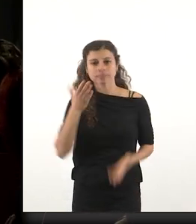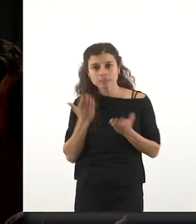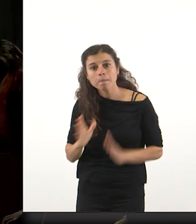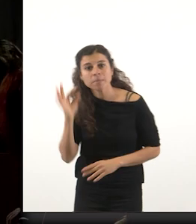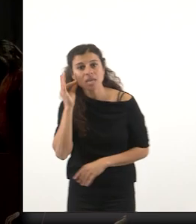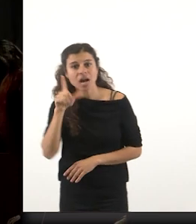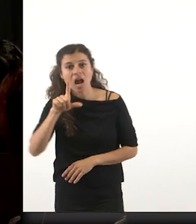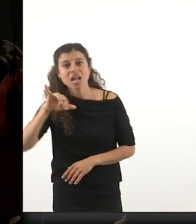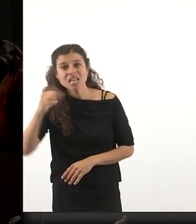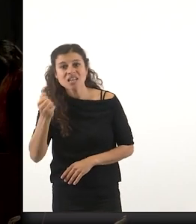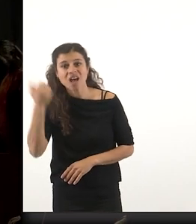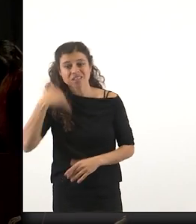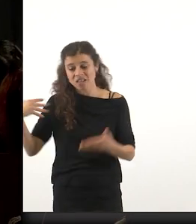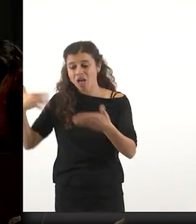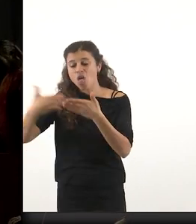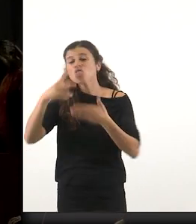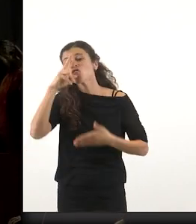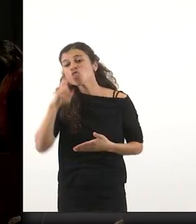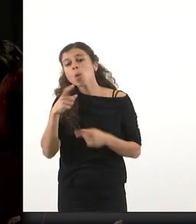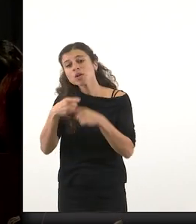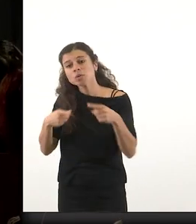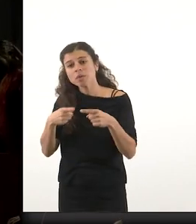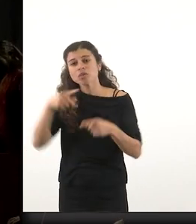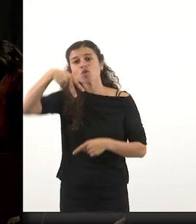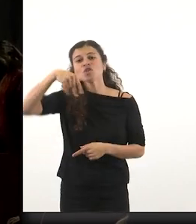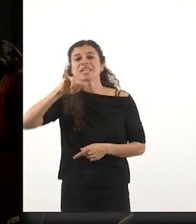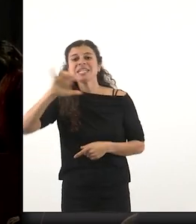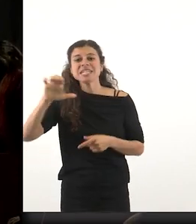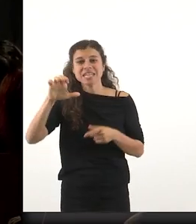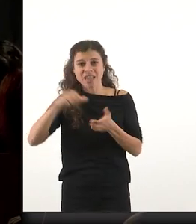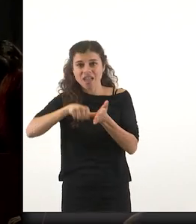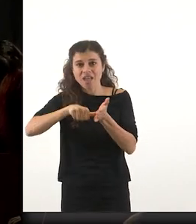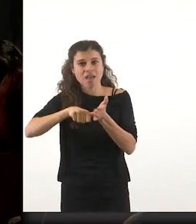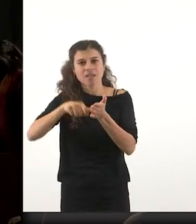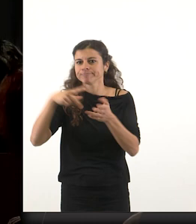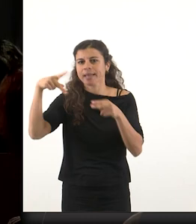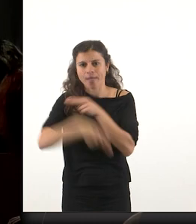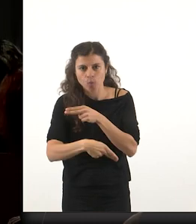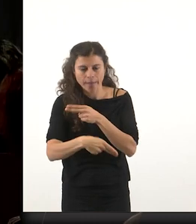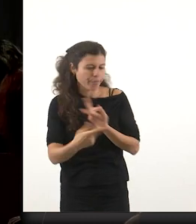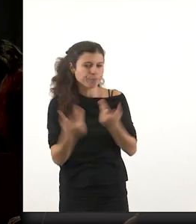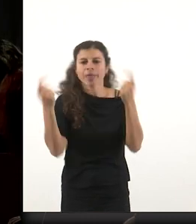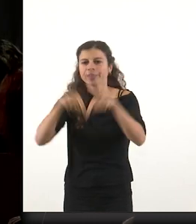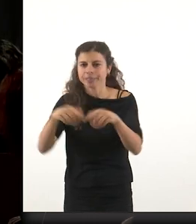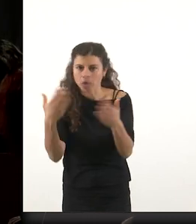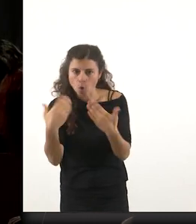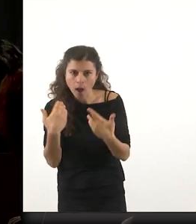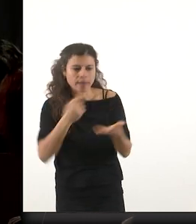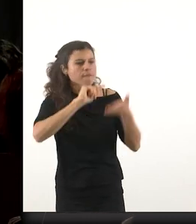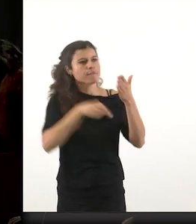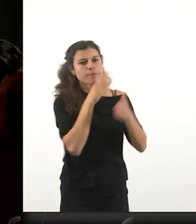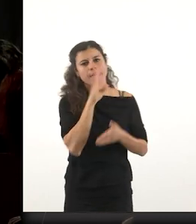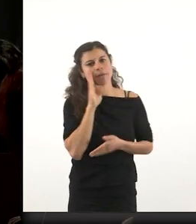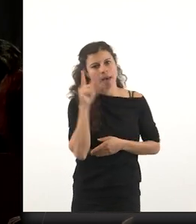Mi hija lleva 2 años y medio con un NIE caducado antes de la pandemia. Que no hay cita, que falta el papel, que la firma la madre, que la tenemos ya más que escanear, que la